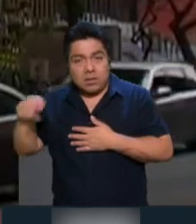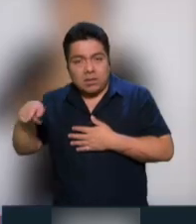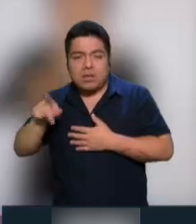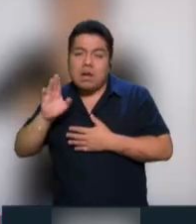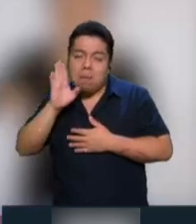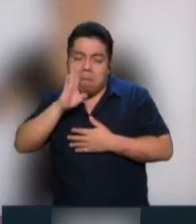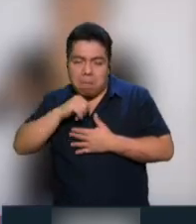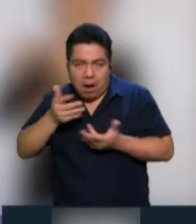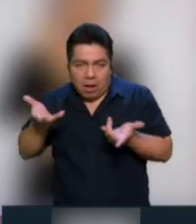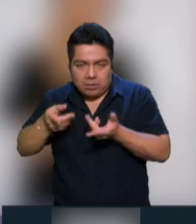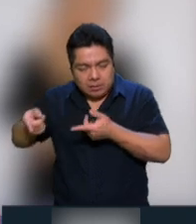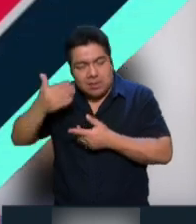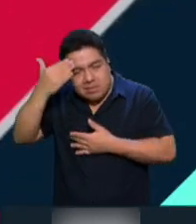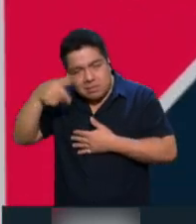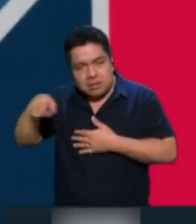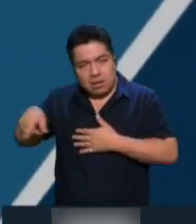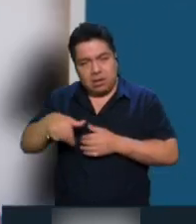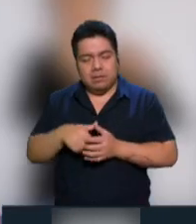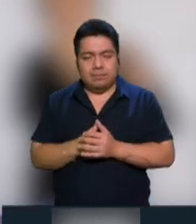mal.